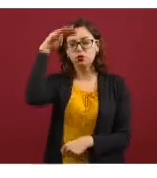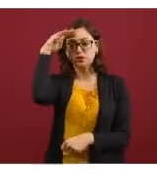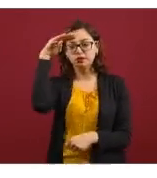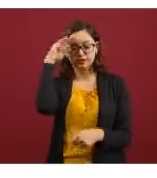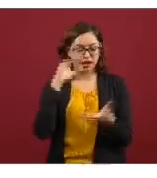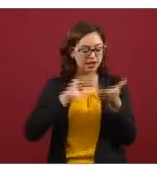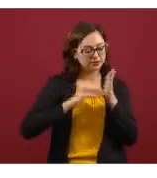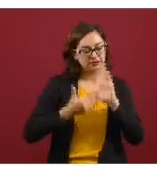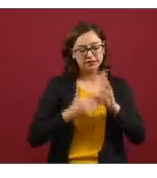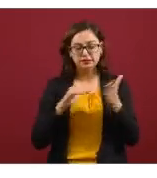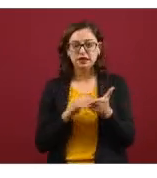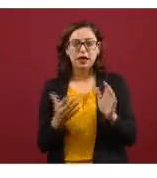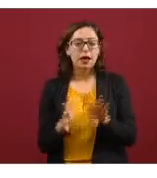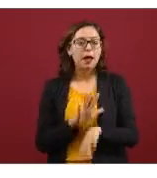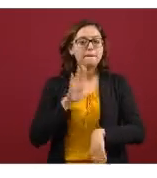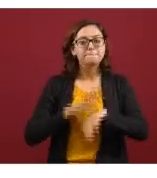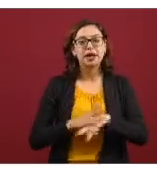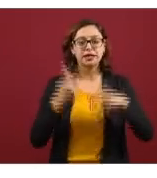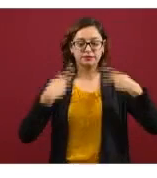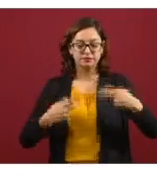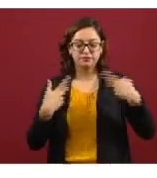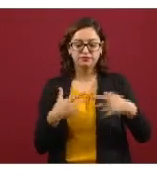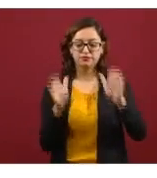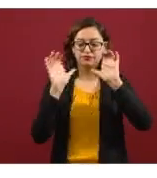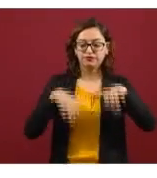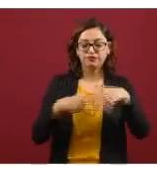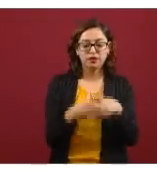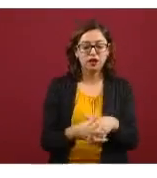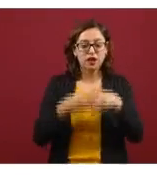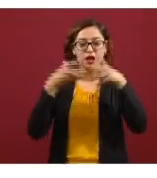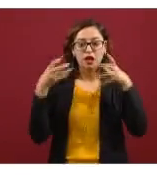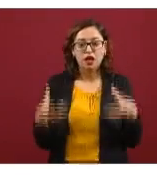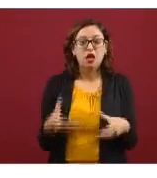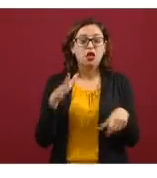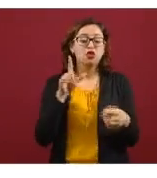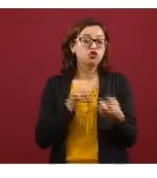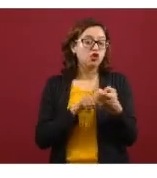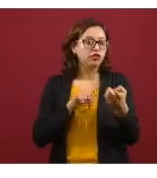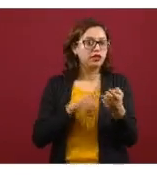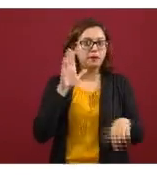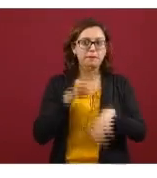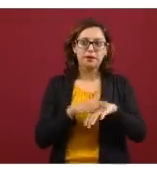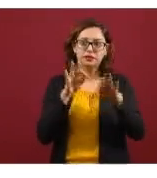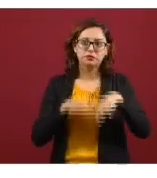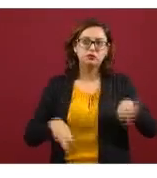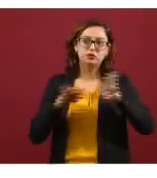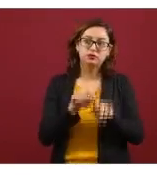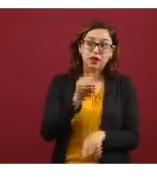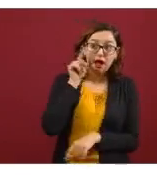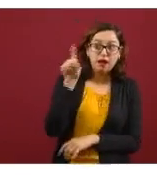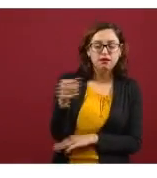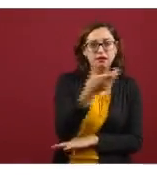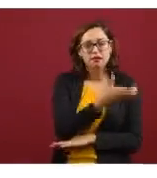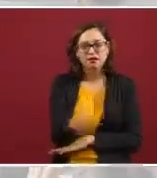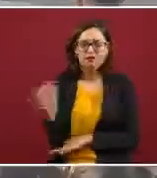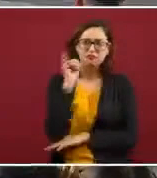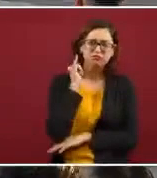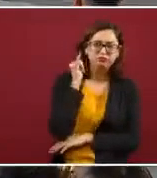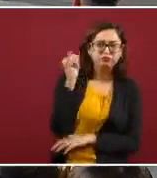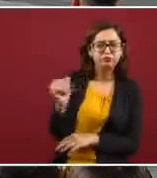para aumentar el personal sanitario en zonas rurales, marginadas, vulnerables o